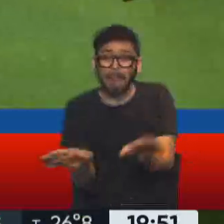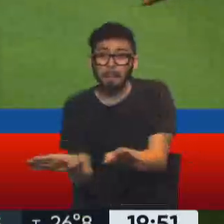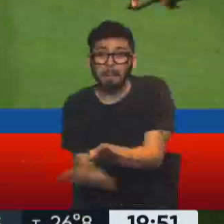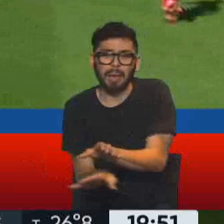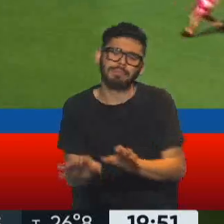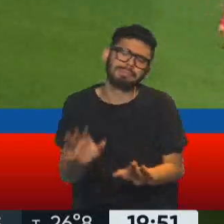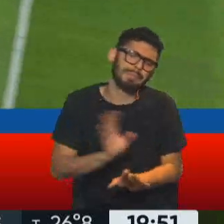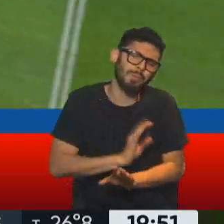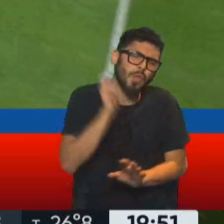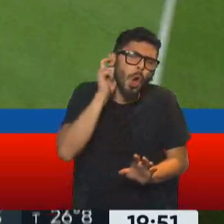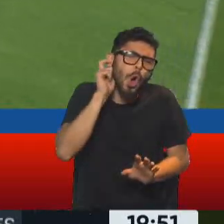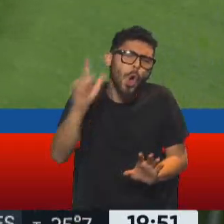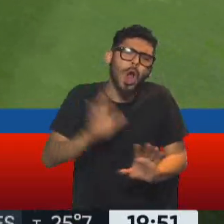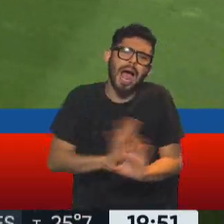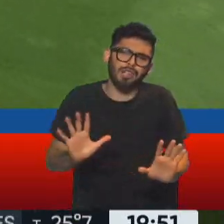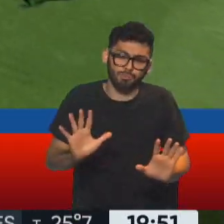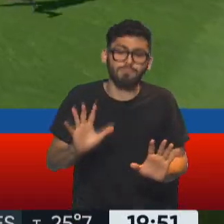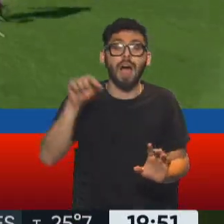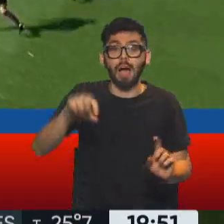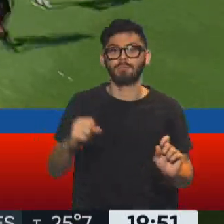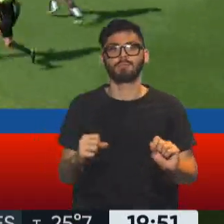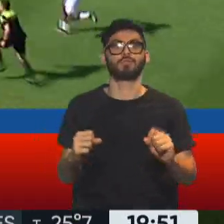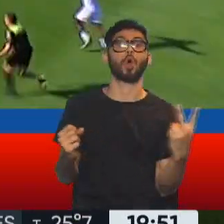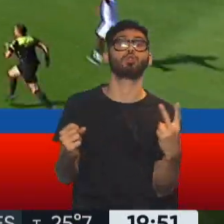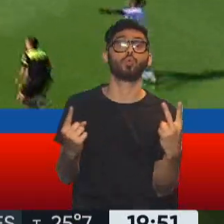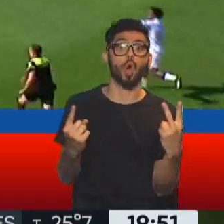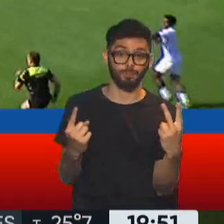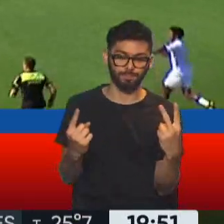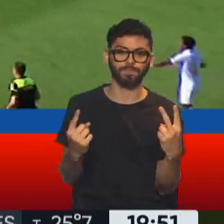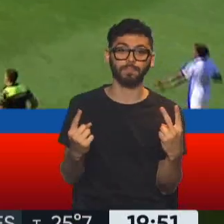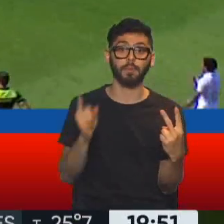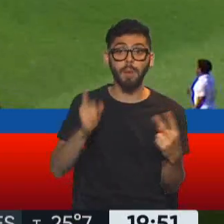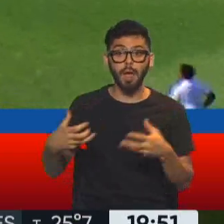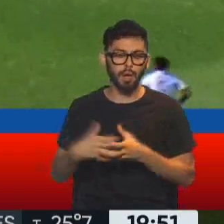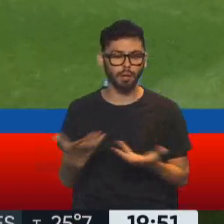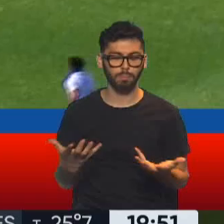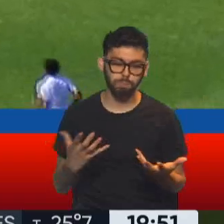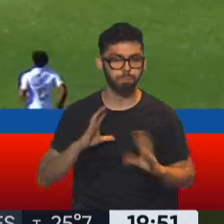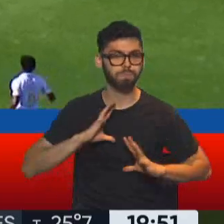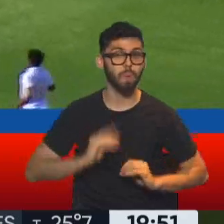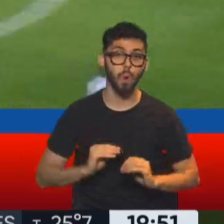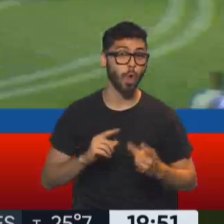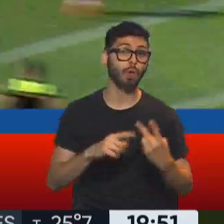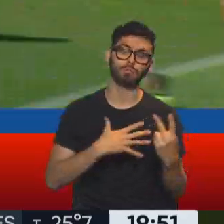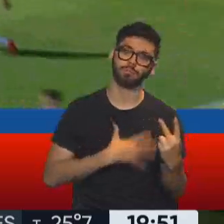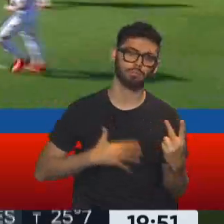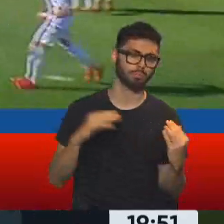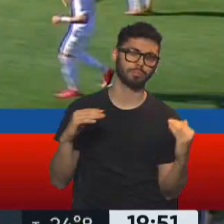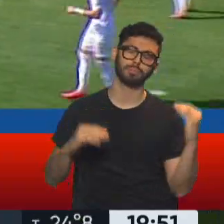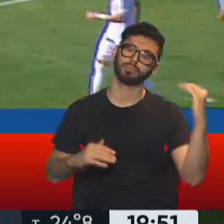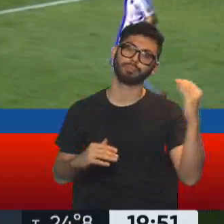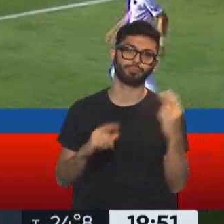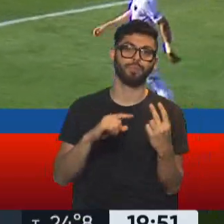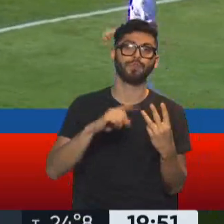Un golazo. Fue el 2-1. Y además fue un golpe anímico, porque después fue todo de Argentinos.